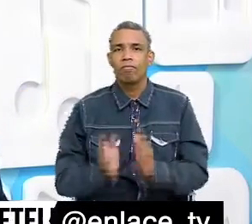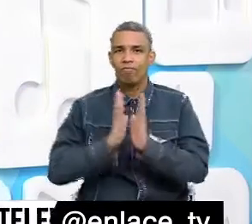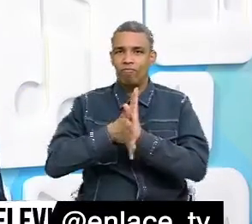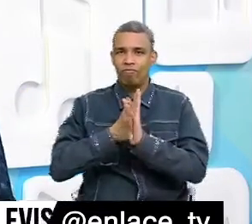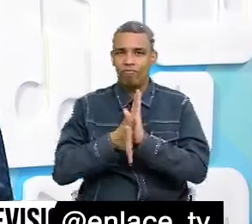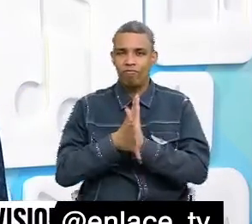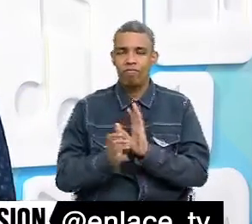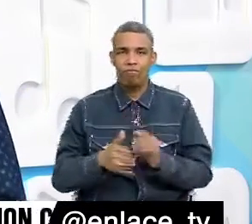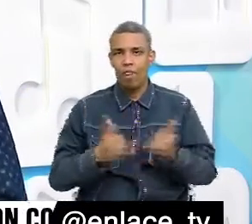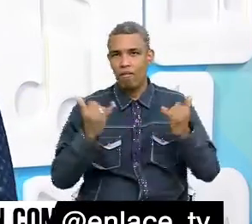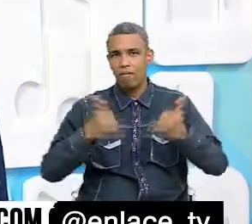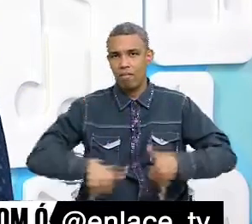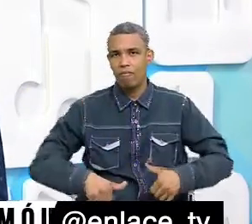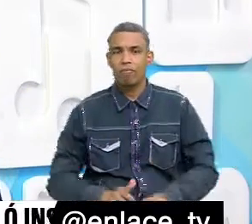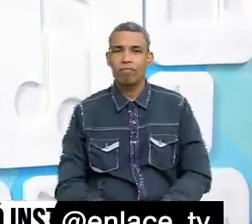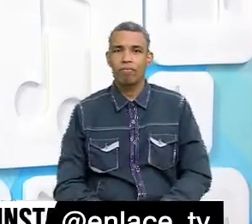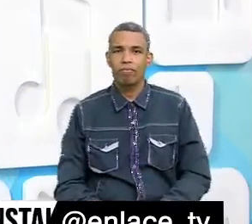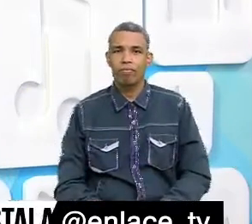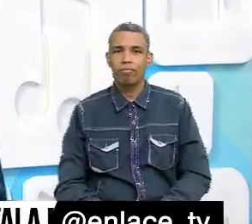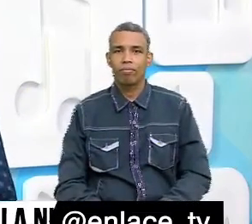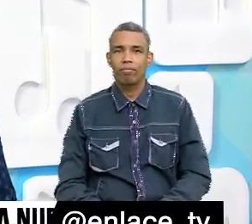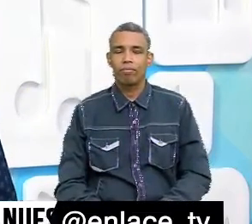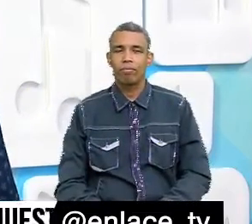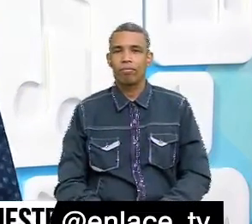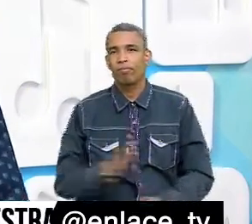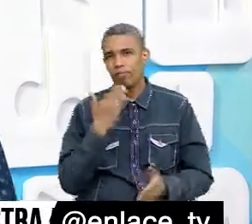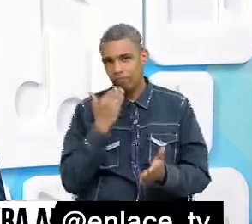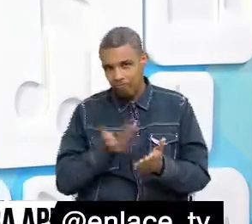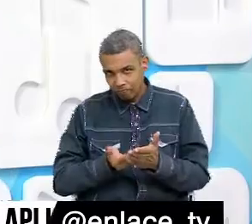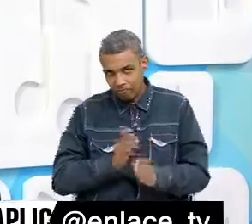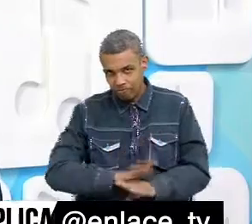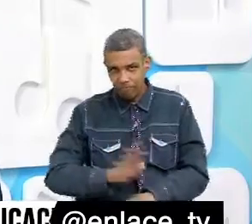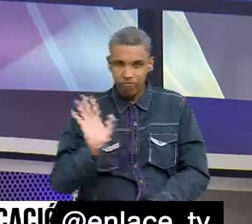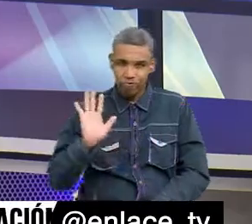nuestra información cultural y del entretenimiento. Que tengan una feliz tarde.